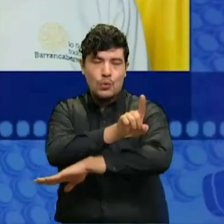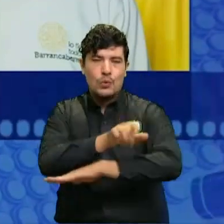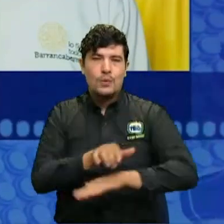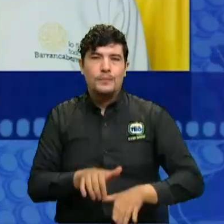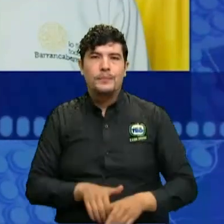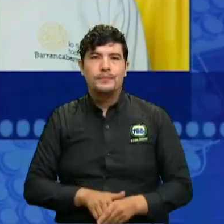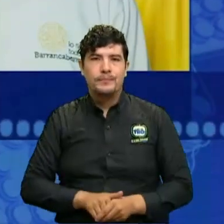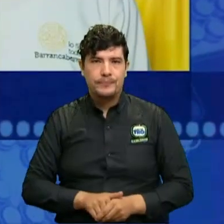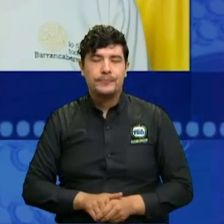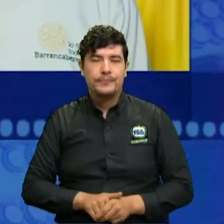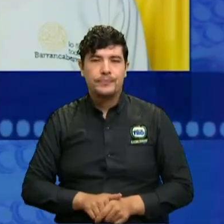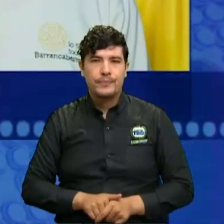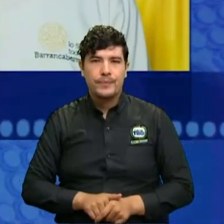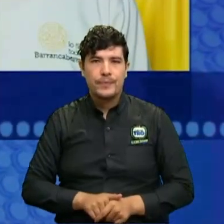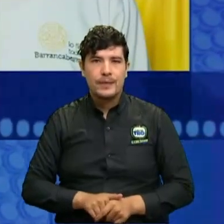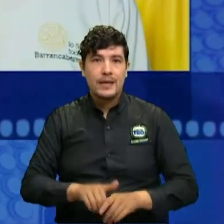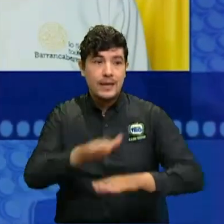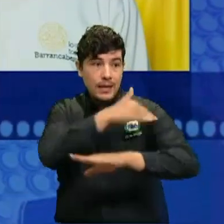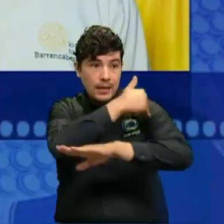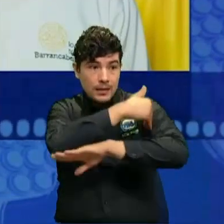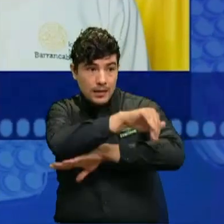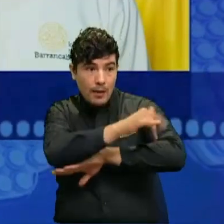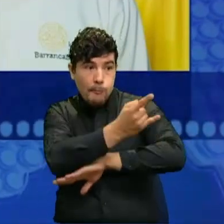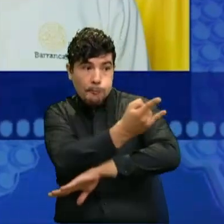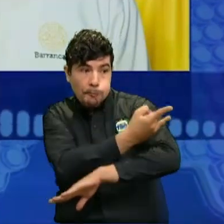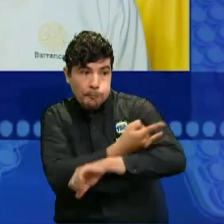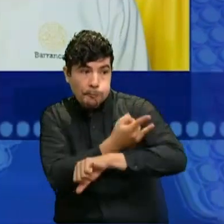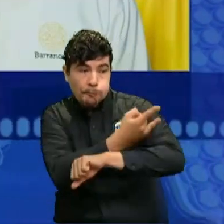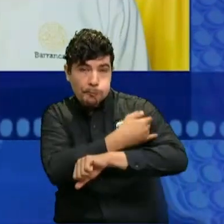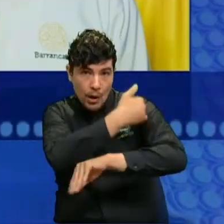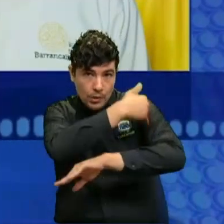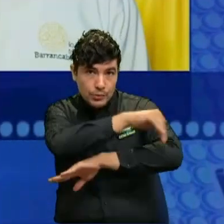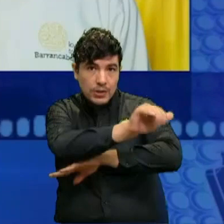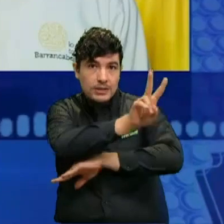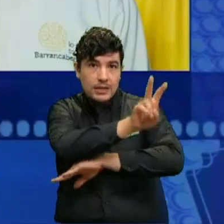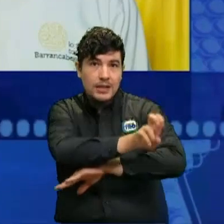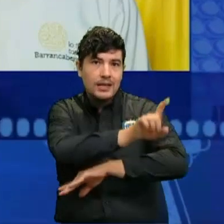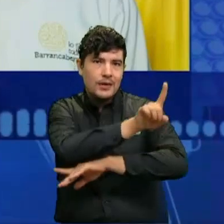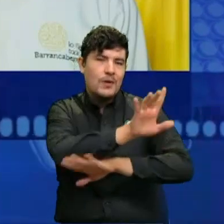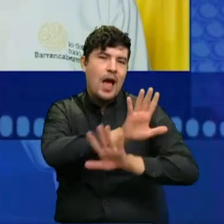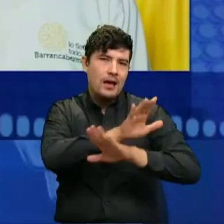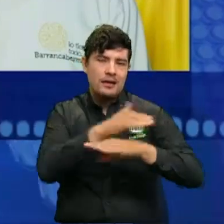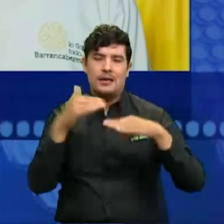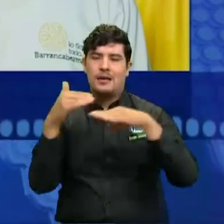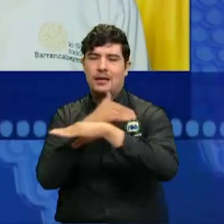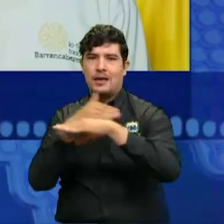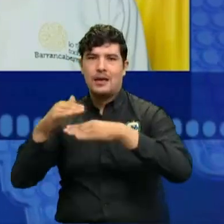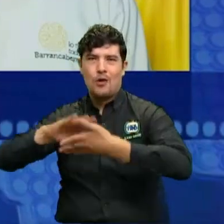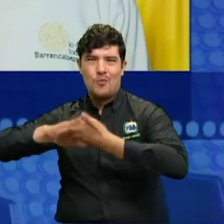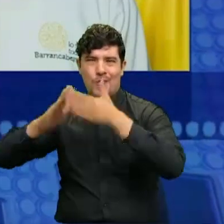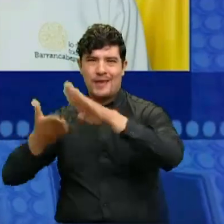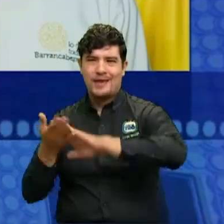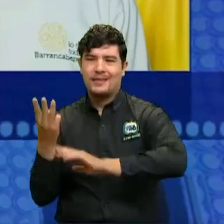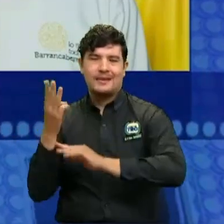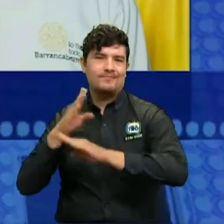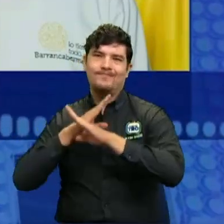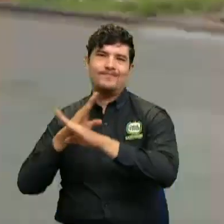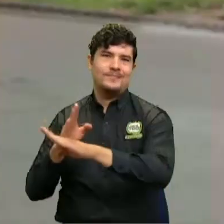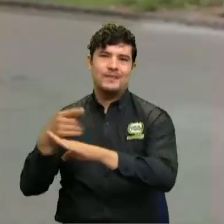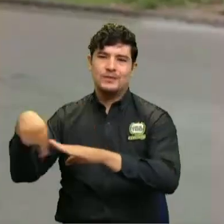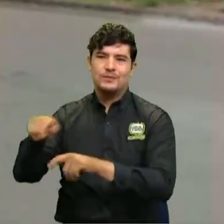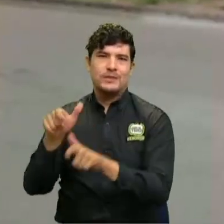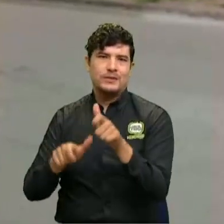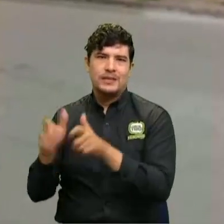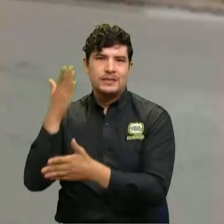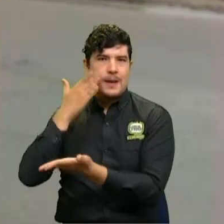y por ese flujo, y con eso ya nosotros evitamos el flujo de tráfico por la Comuna 3, que es como la molestia inicial.